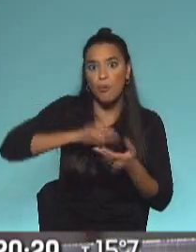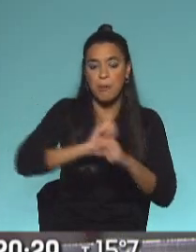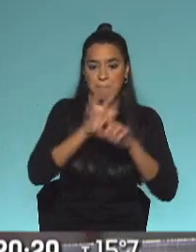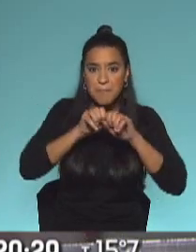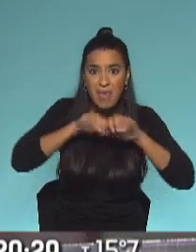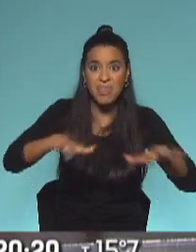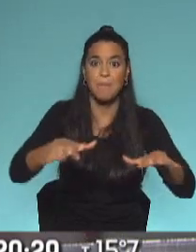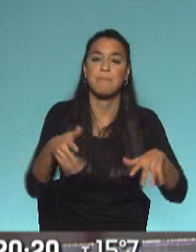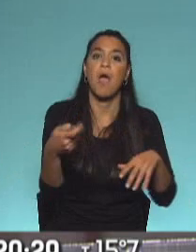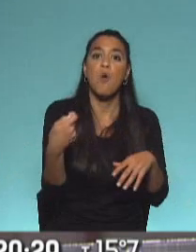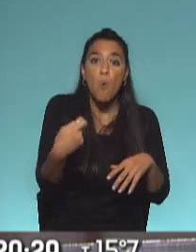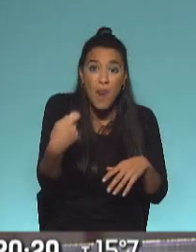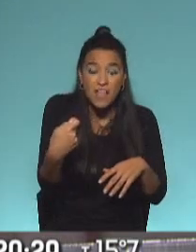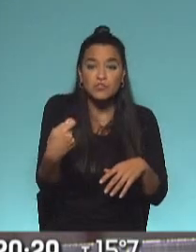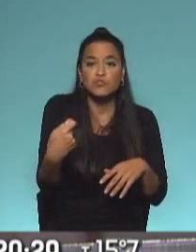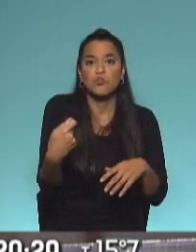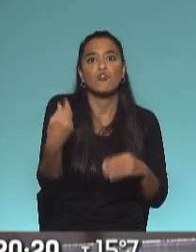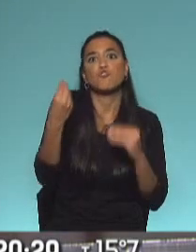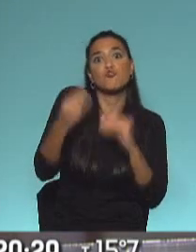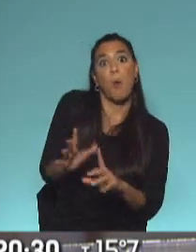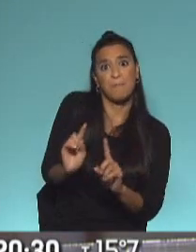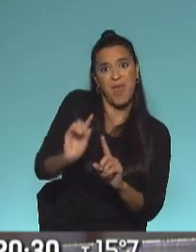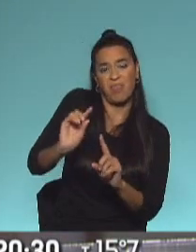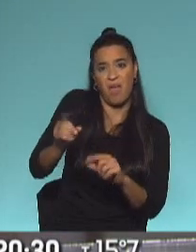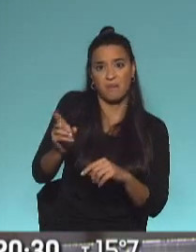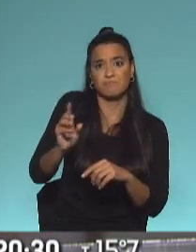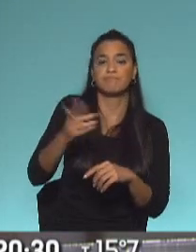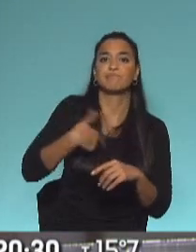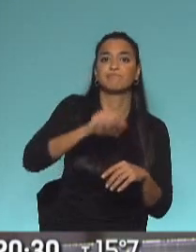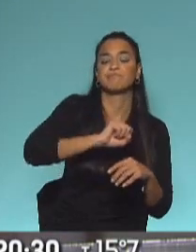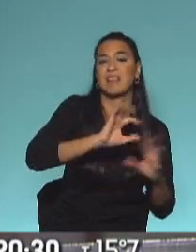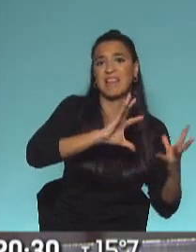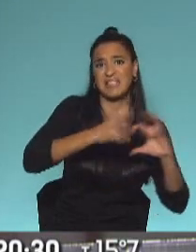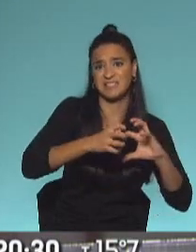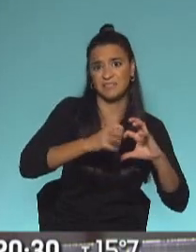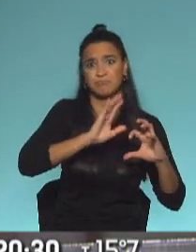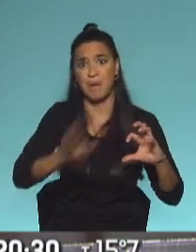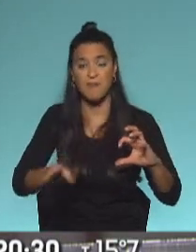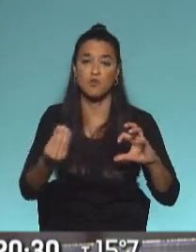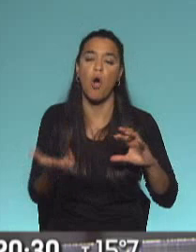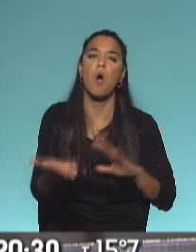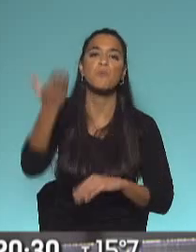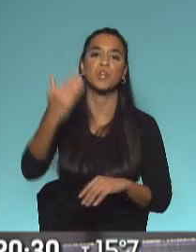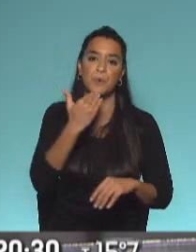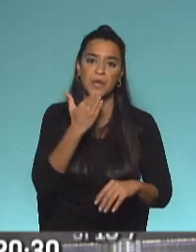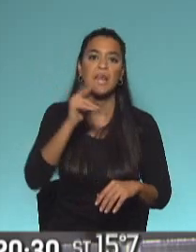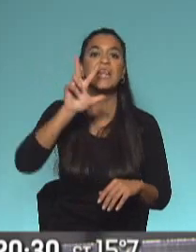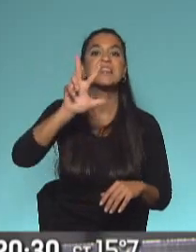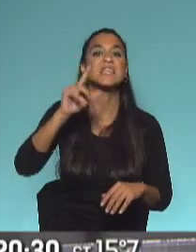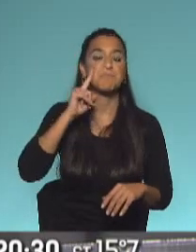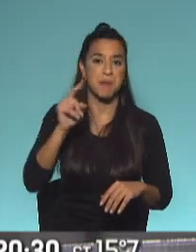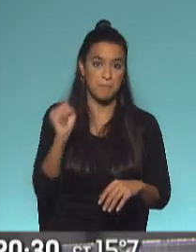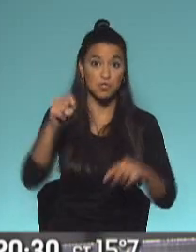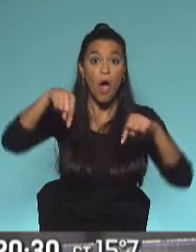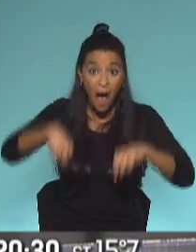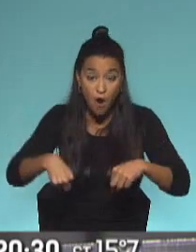a las jubilaciones tanto, para que no pierdan contra la crisis económica, un aumento en abril entonces de 3.000 pesos, y